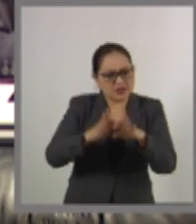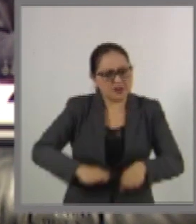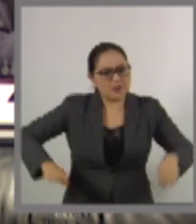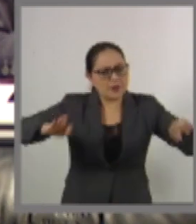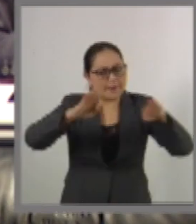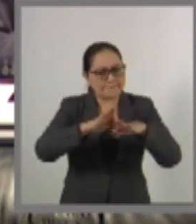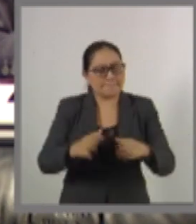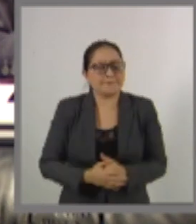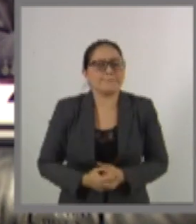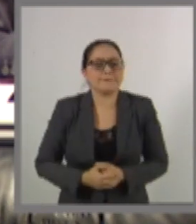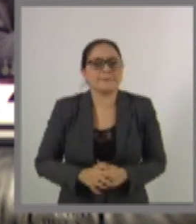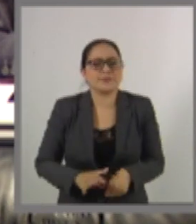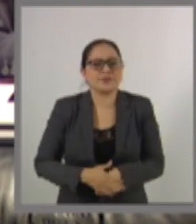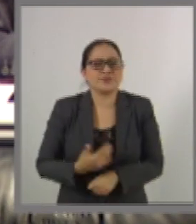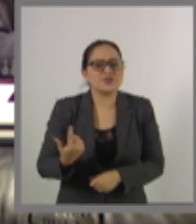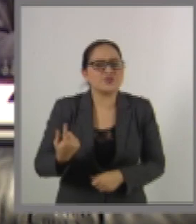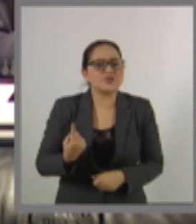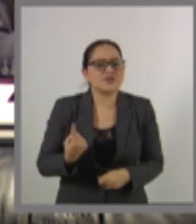por la